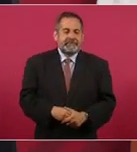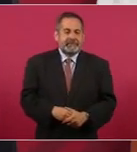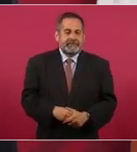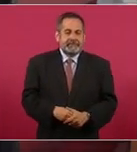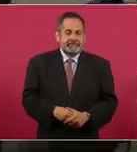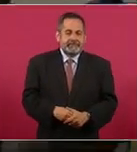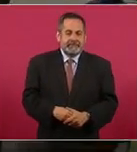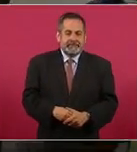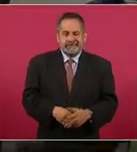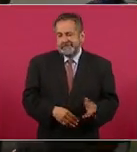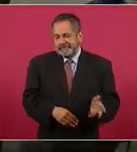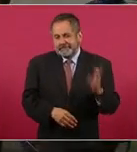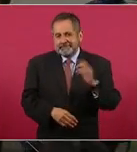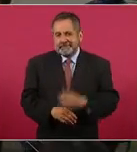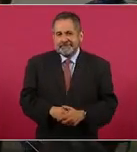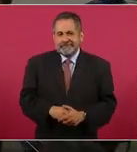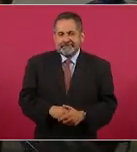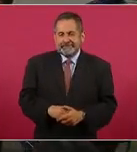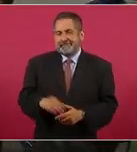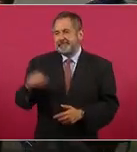Síguele.